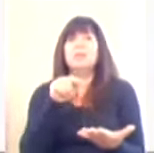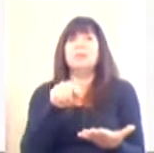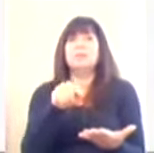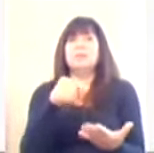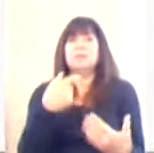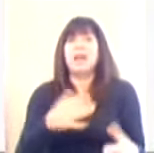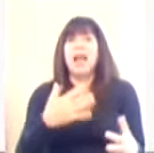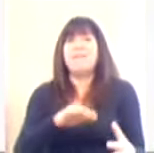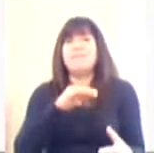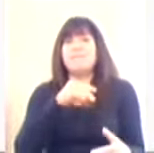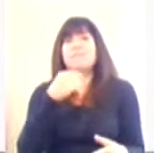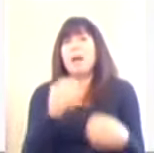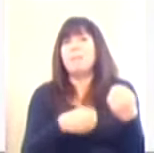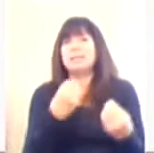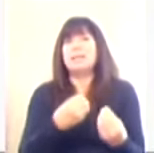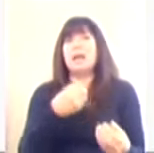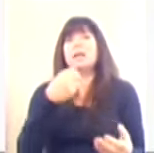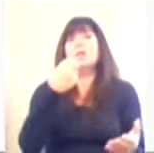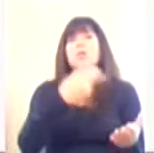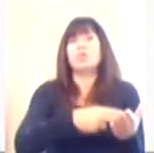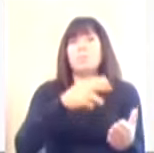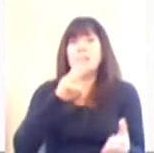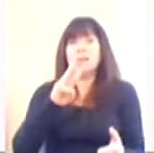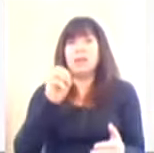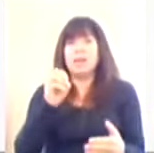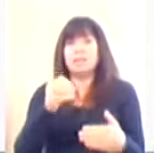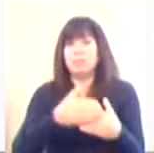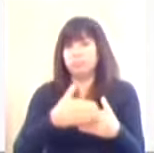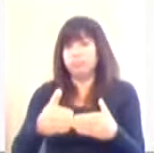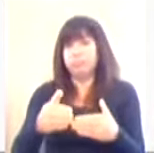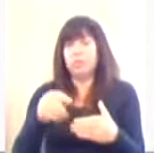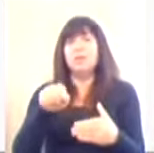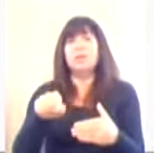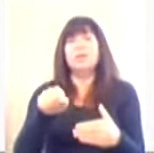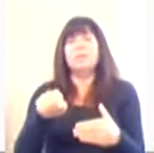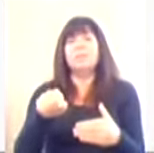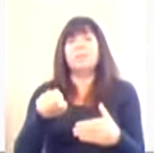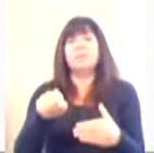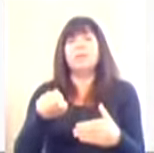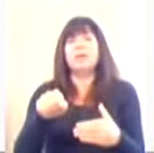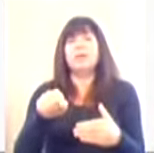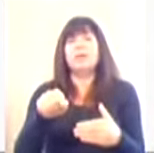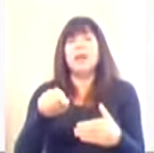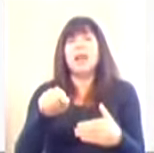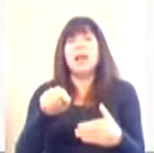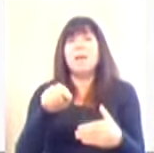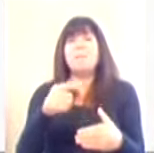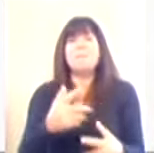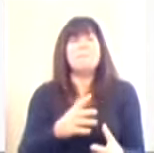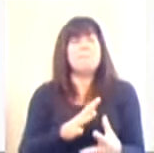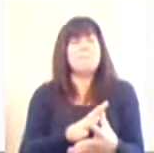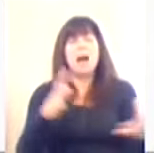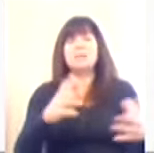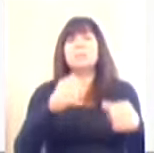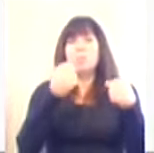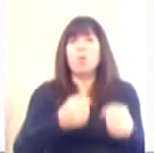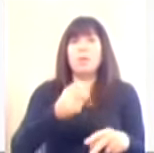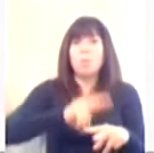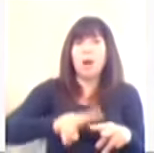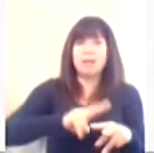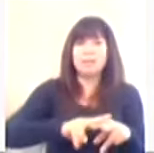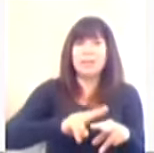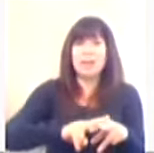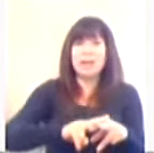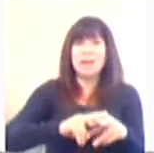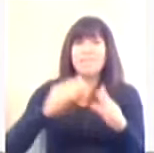medida fuertemente aquí al 2030. La acción más costo efectiva que podemos hacer como sociedad es aislar